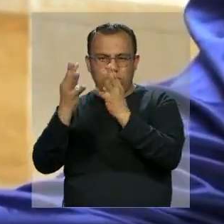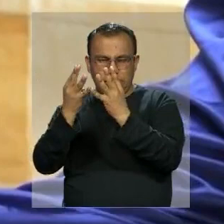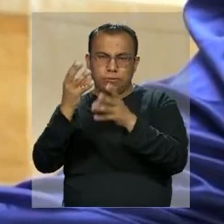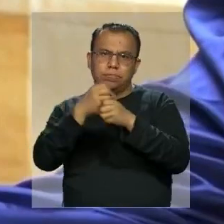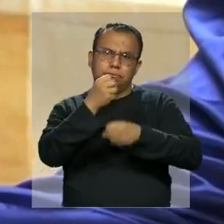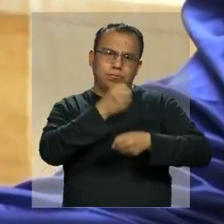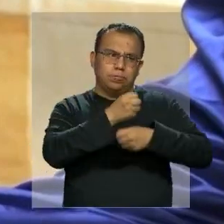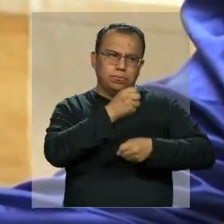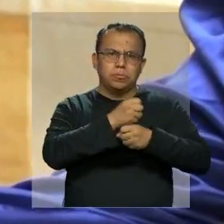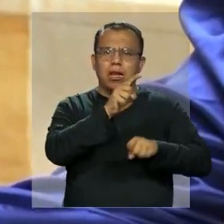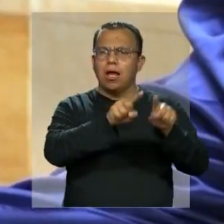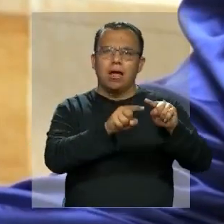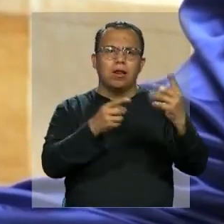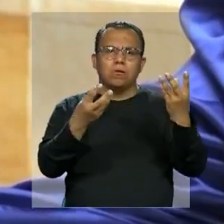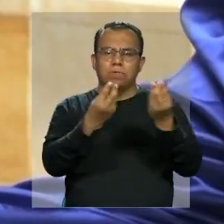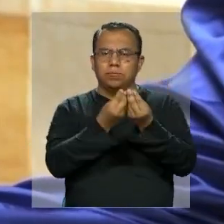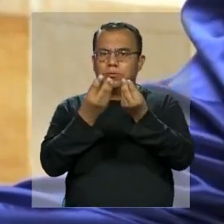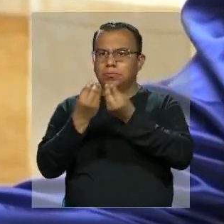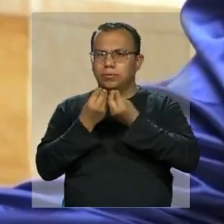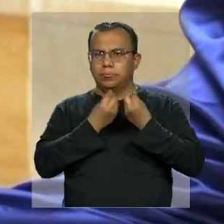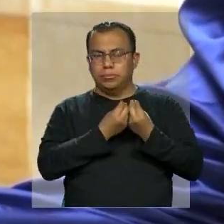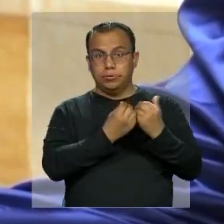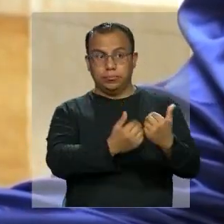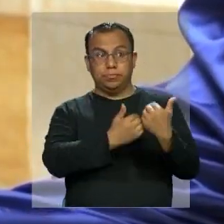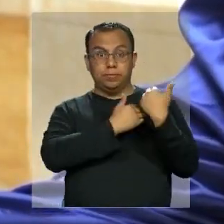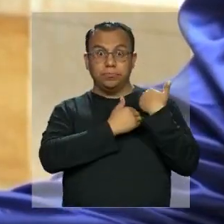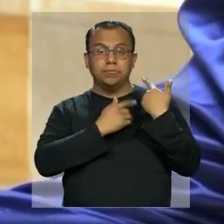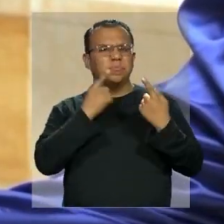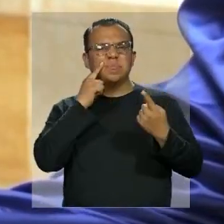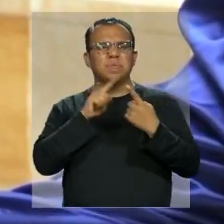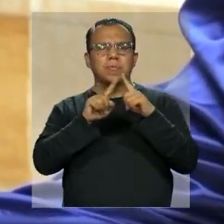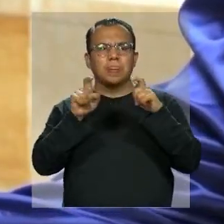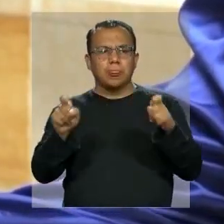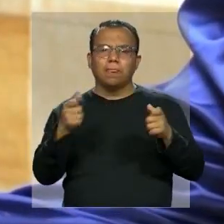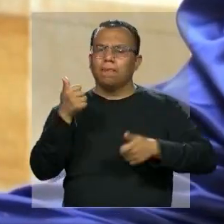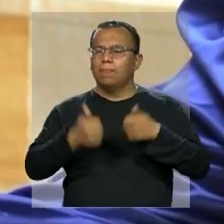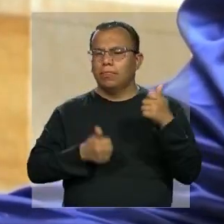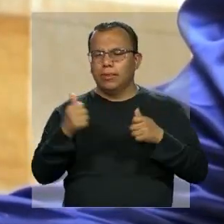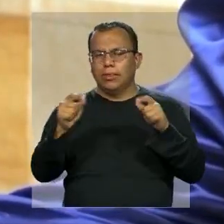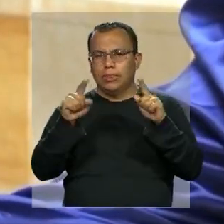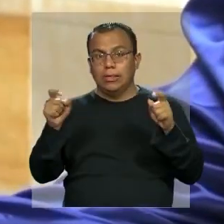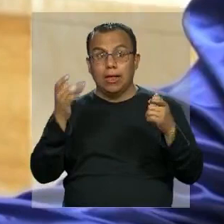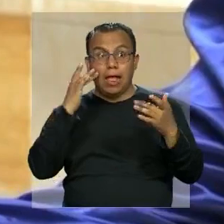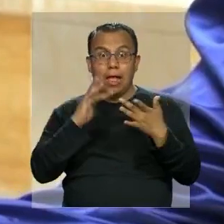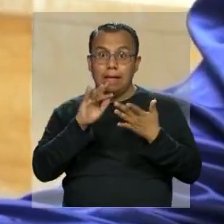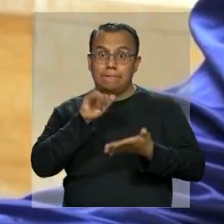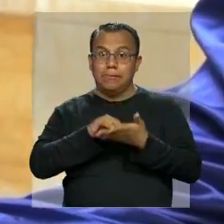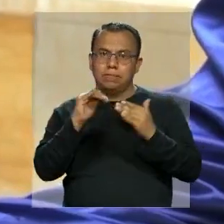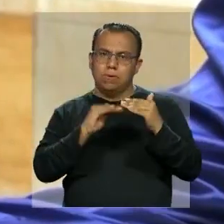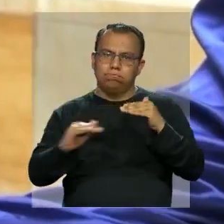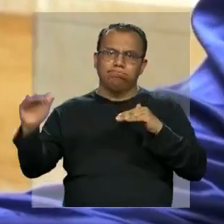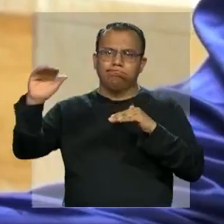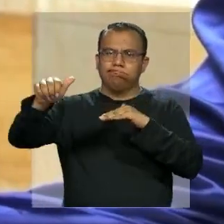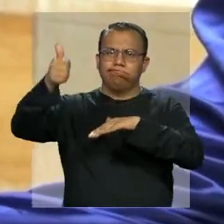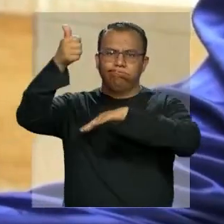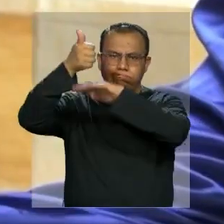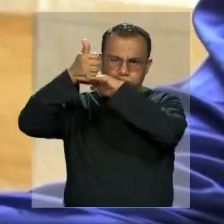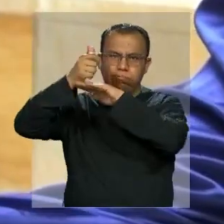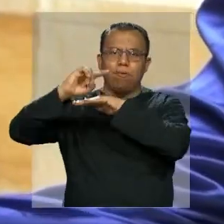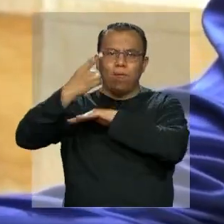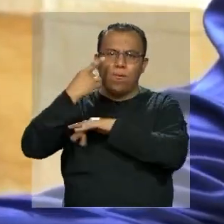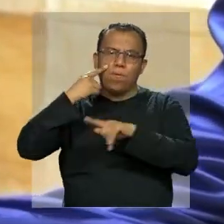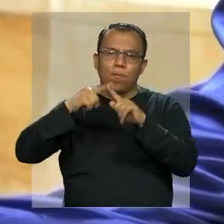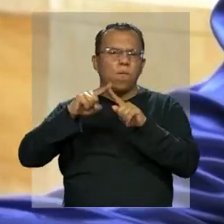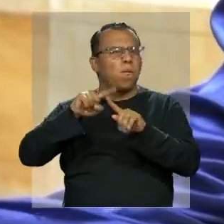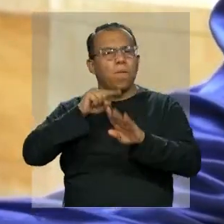que trabajaban en alguna comisión y que fueron ejercidas o bien por sus superiores o personas que ejercían algún tipo